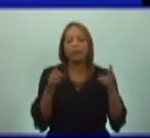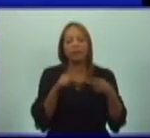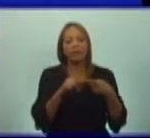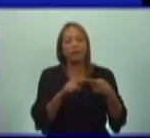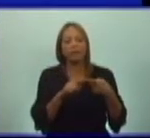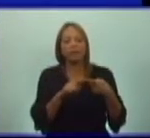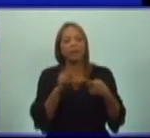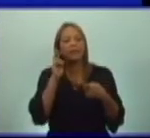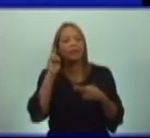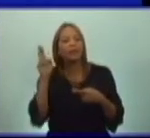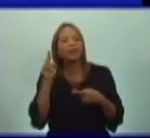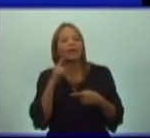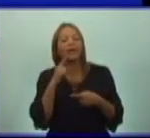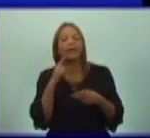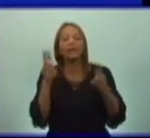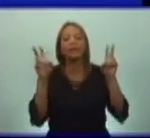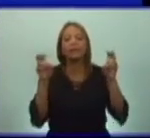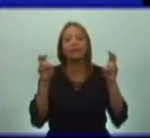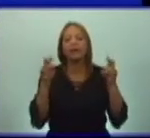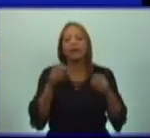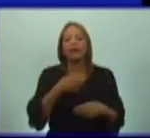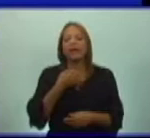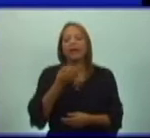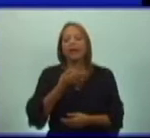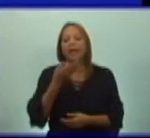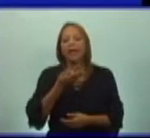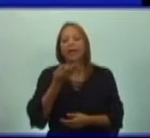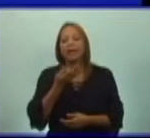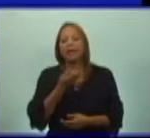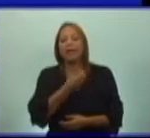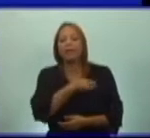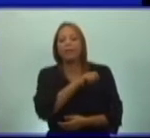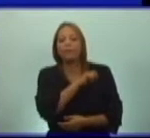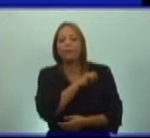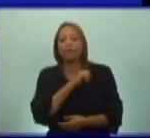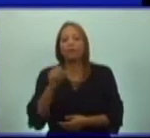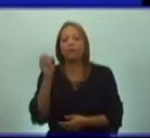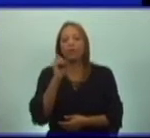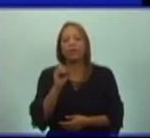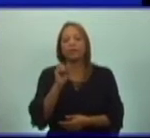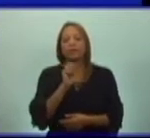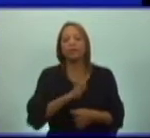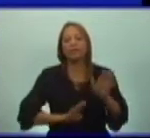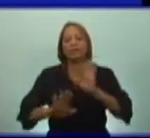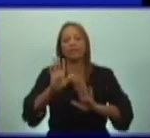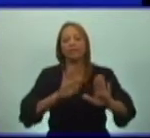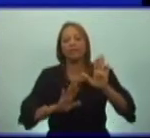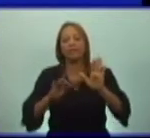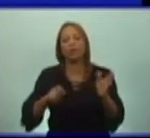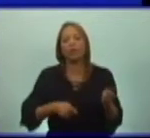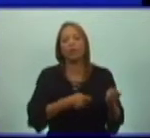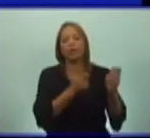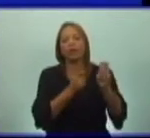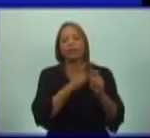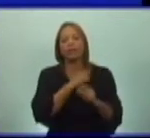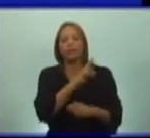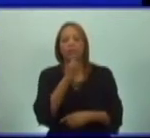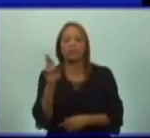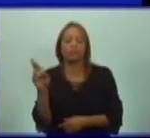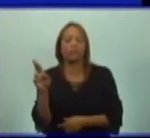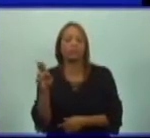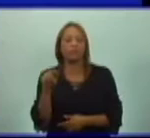tema que habla, el pueblo se organiza y defiende las conquistas de la revolución, ¿verdad?